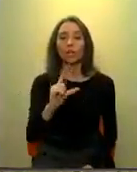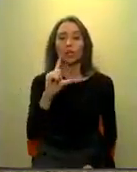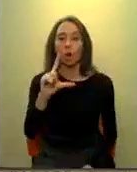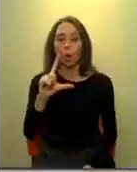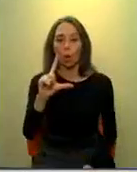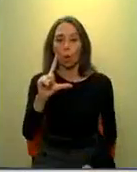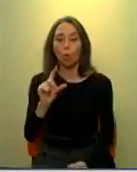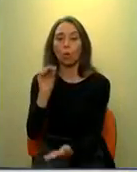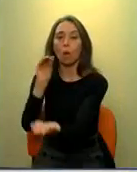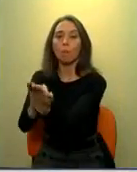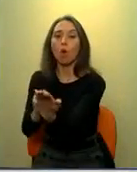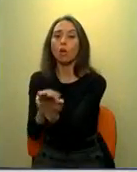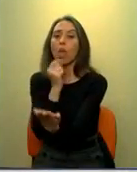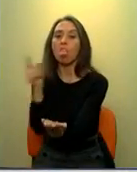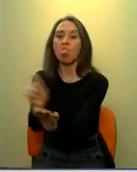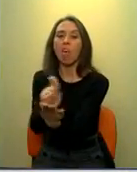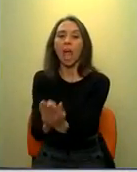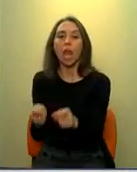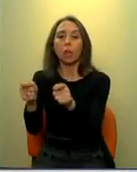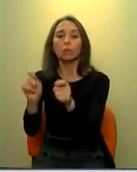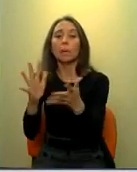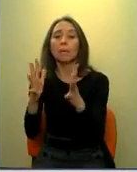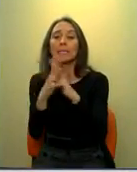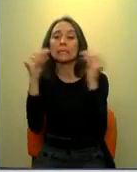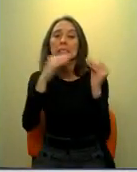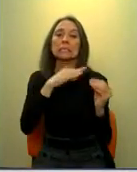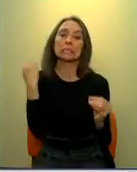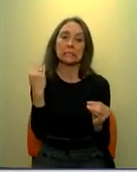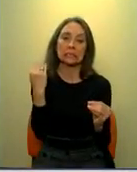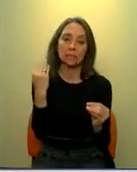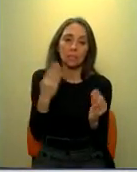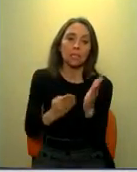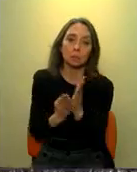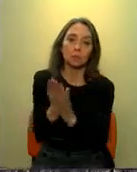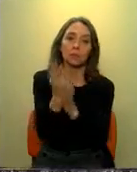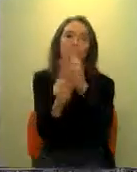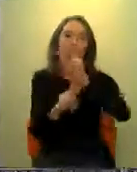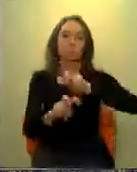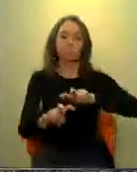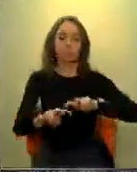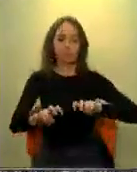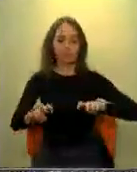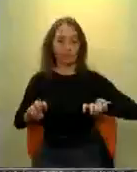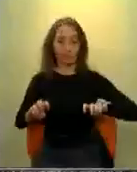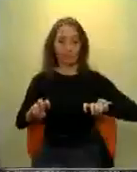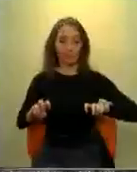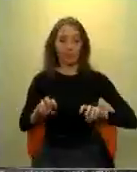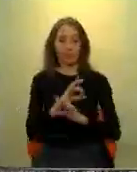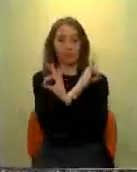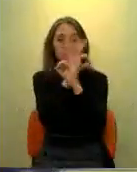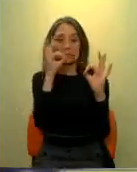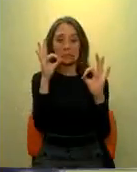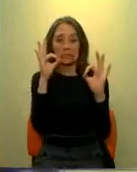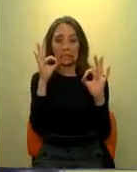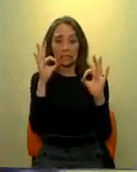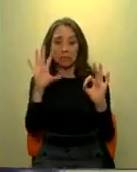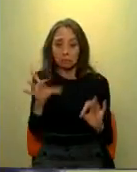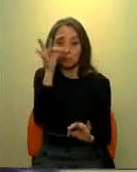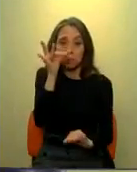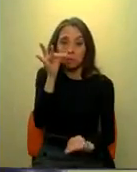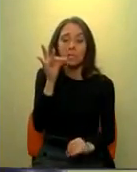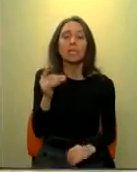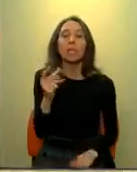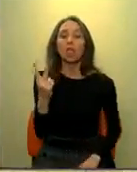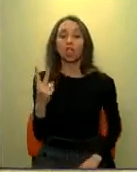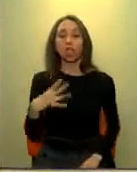presenta una denuncia formal por presunta desgracia y se inicia la investigación. Pese a los nulos resultados, sus dos hijos y su